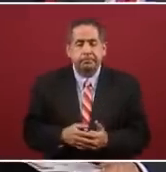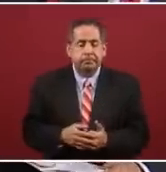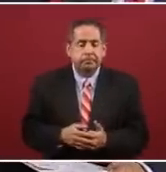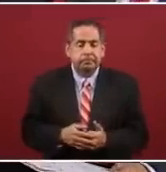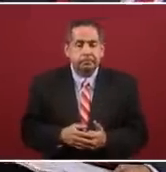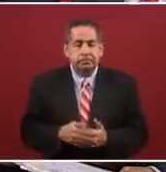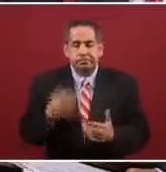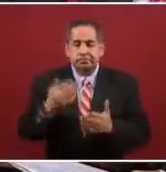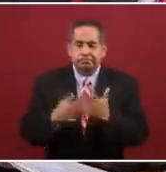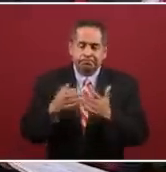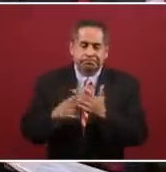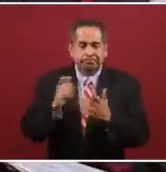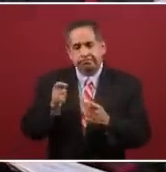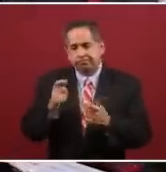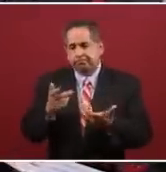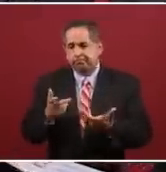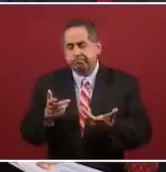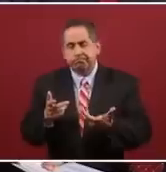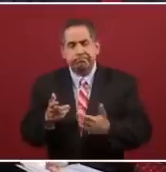grabar